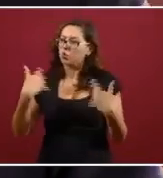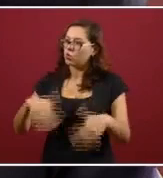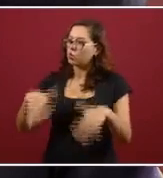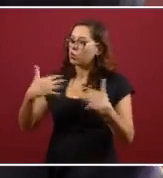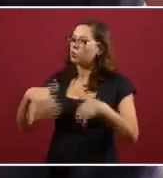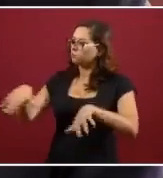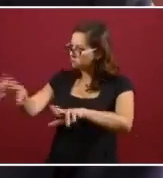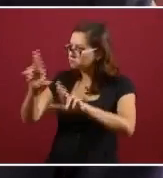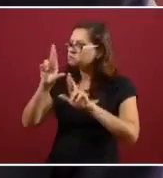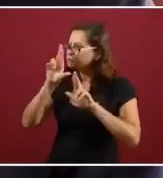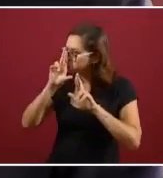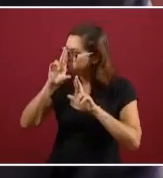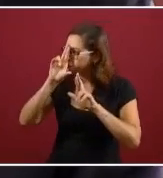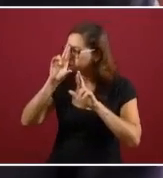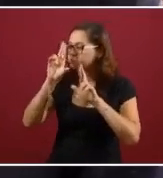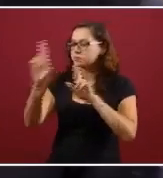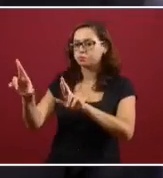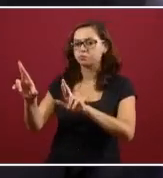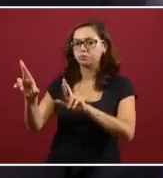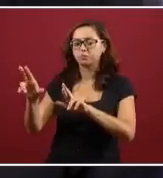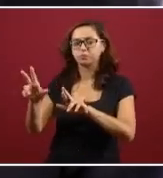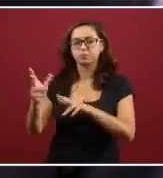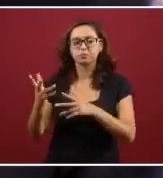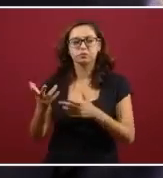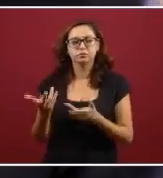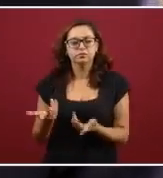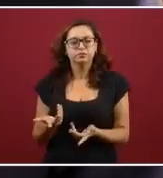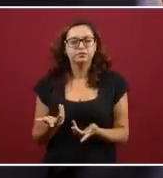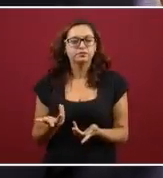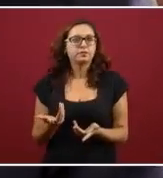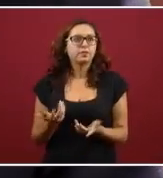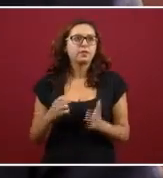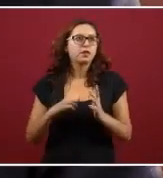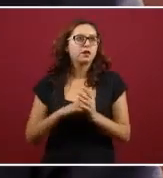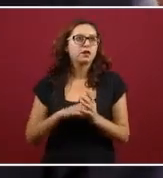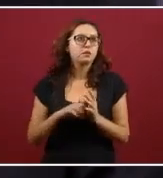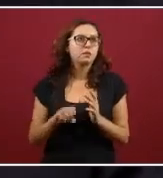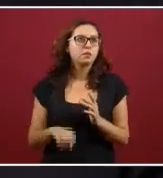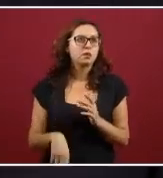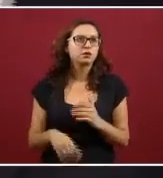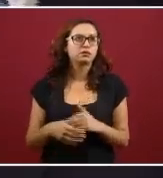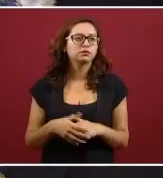Es como al que le